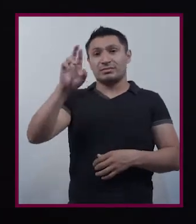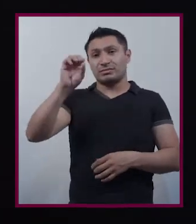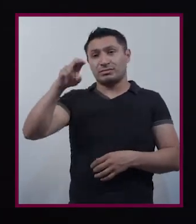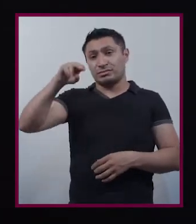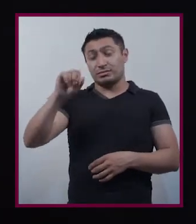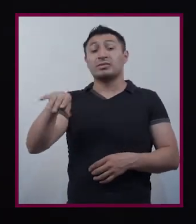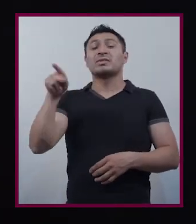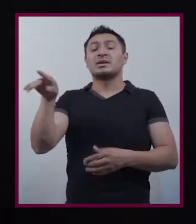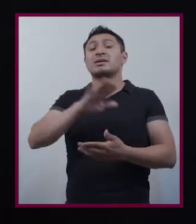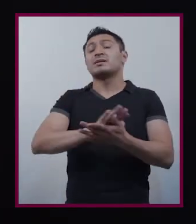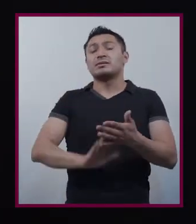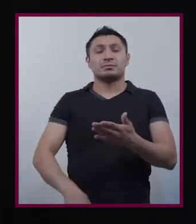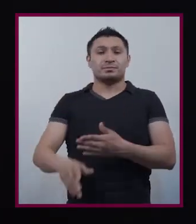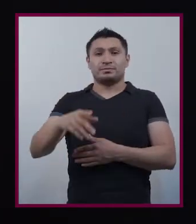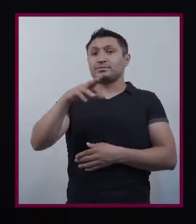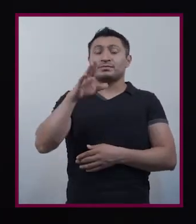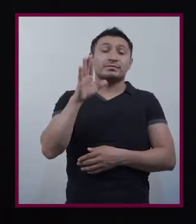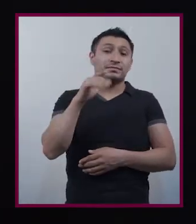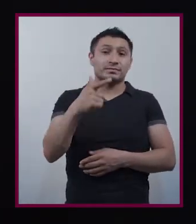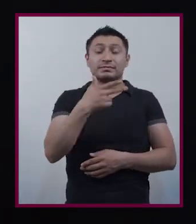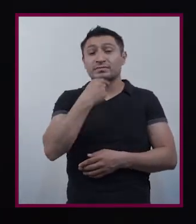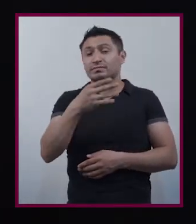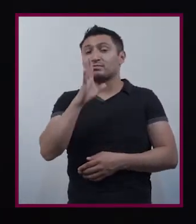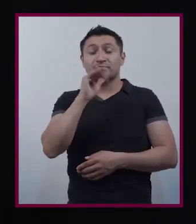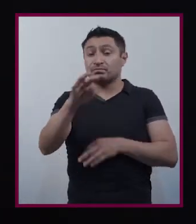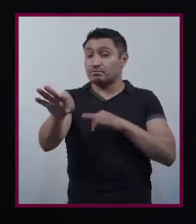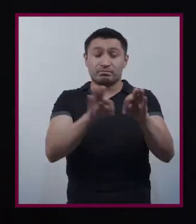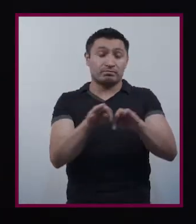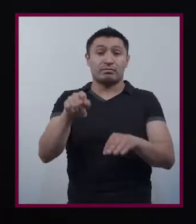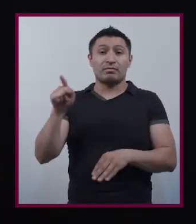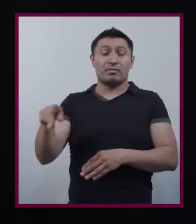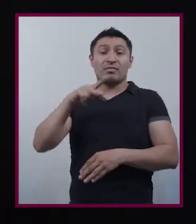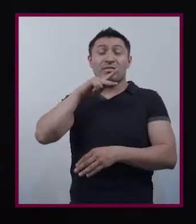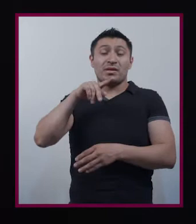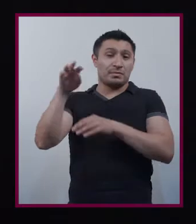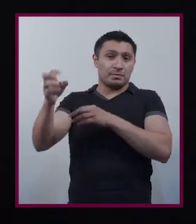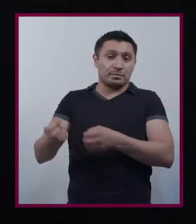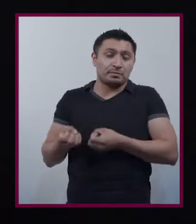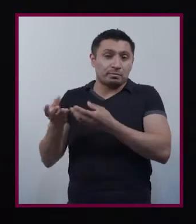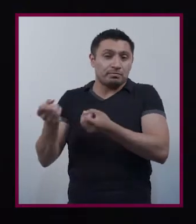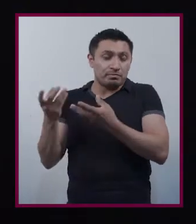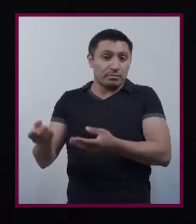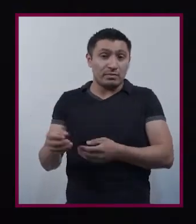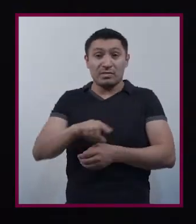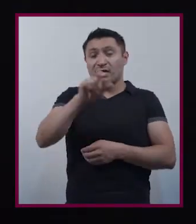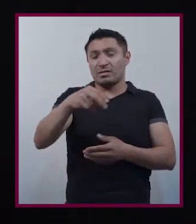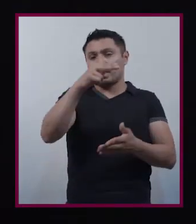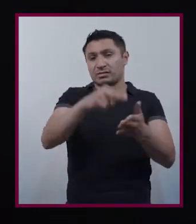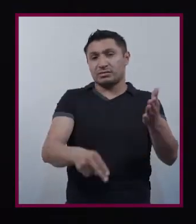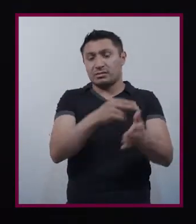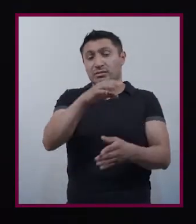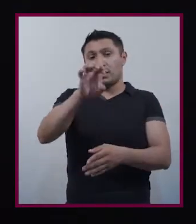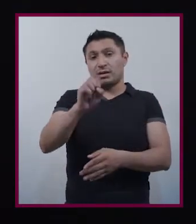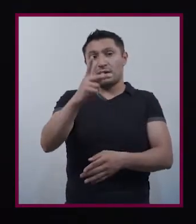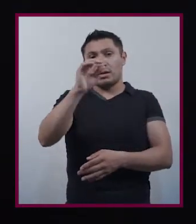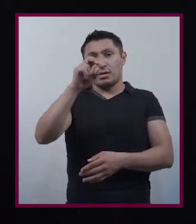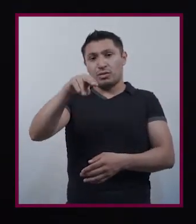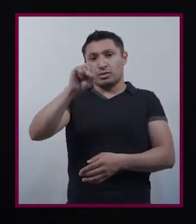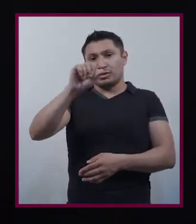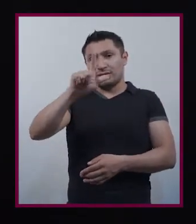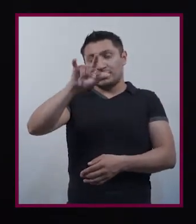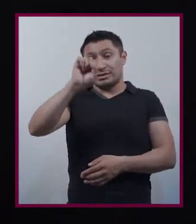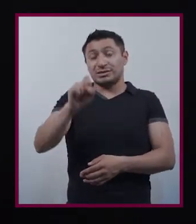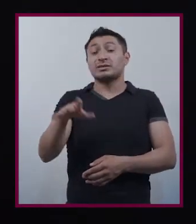Como noble, Jerónimo no podía trabajar y lo mantenía su padre. Por ello, luego de firmar los esponsales, lo buscó